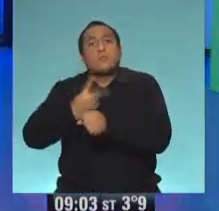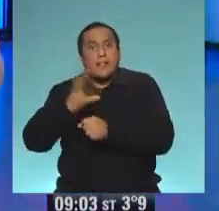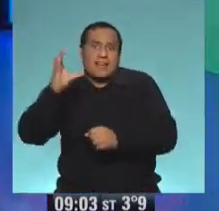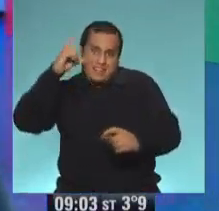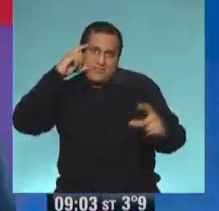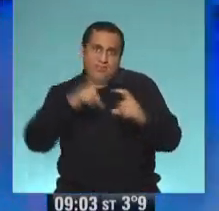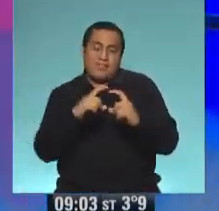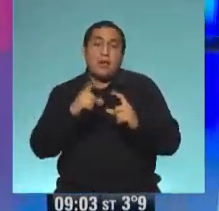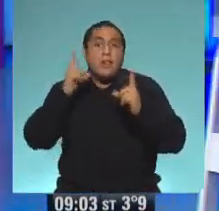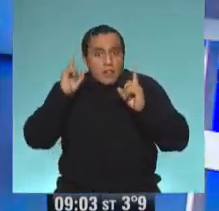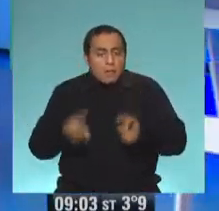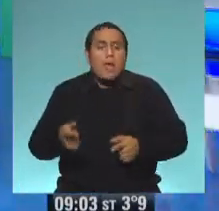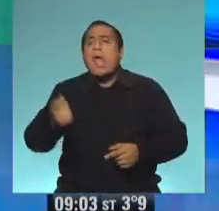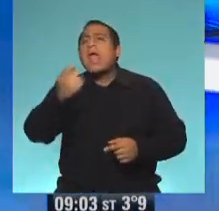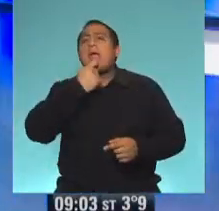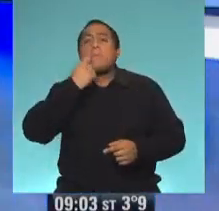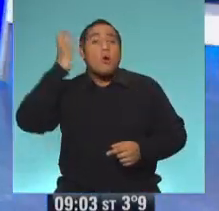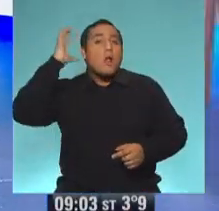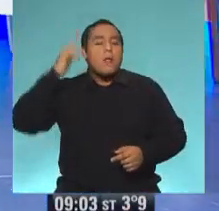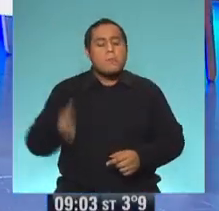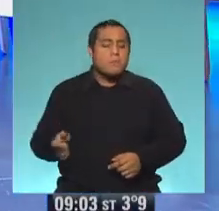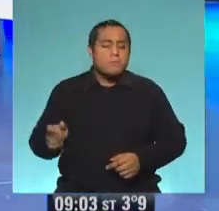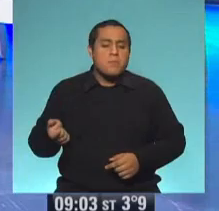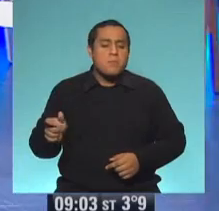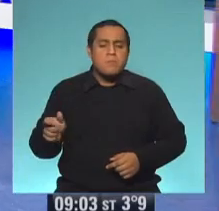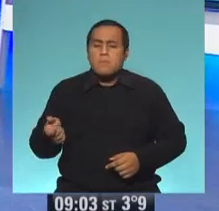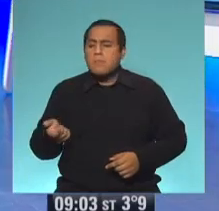también, ¿sabes qué? Si prendo la radio, Ernesto. Sí.